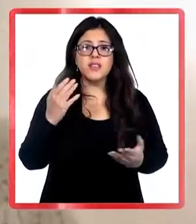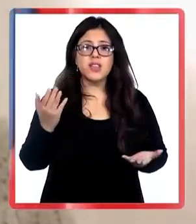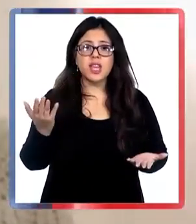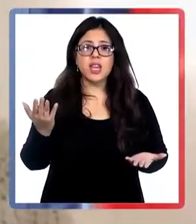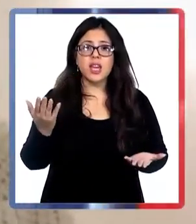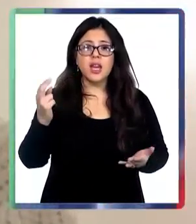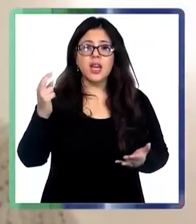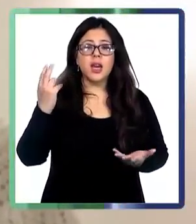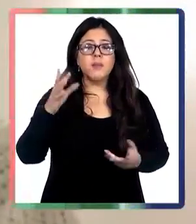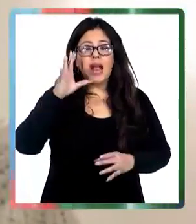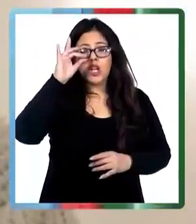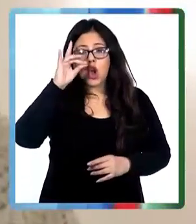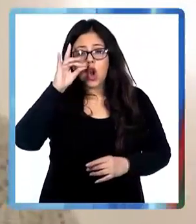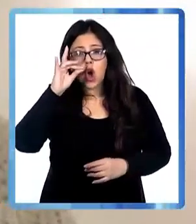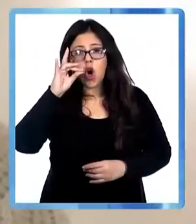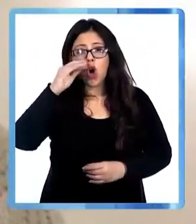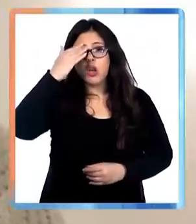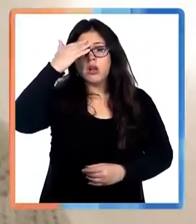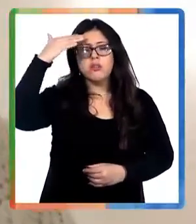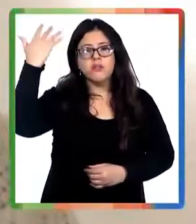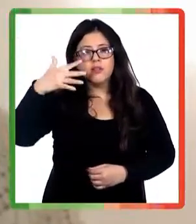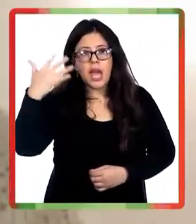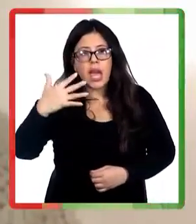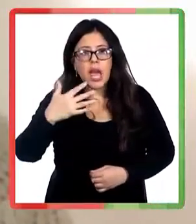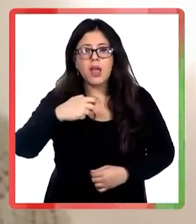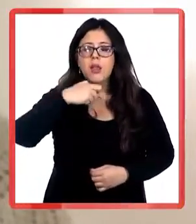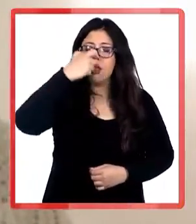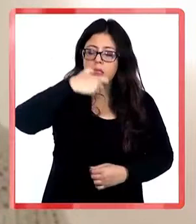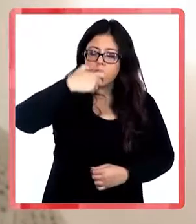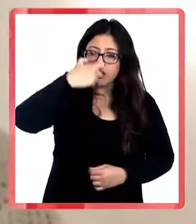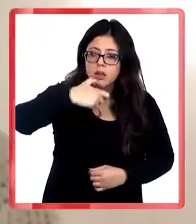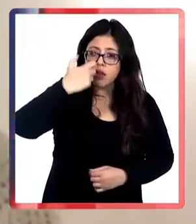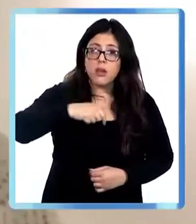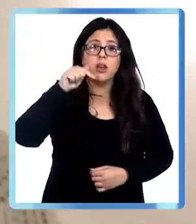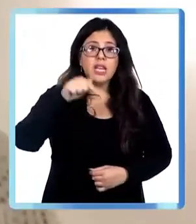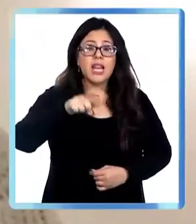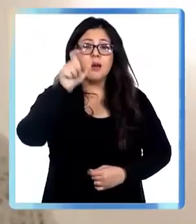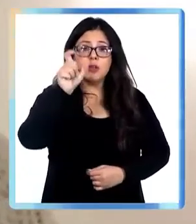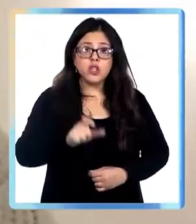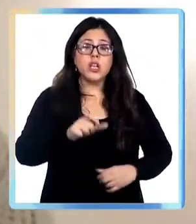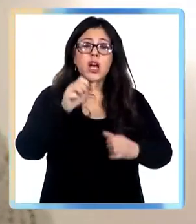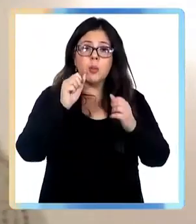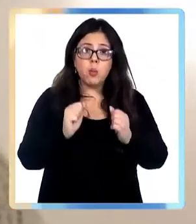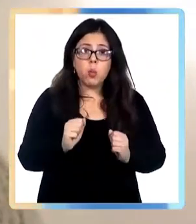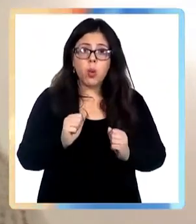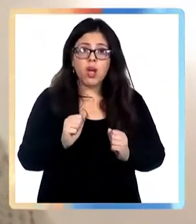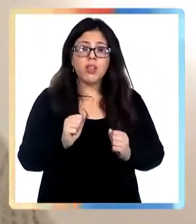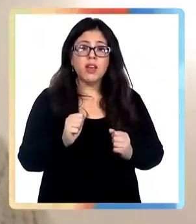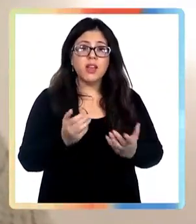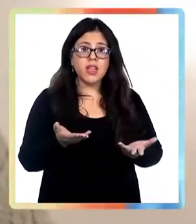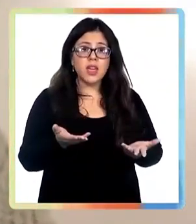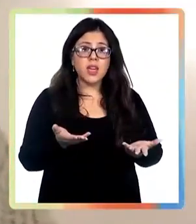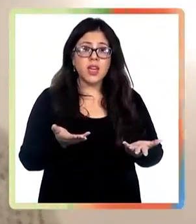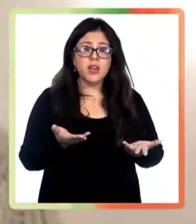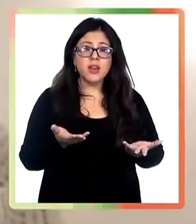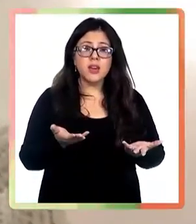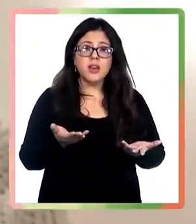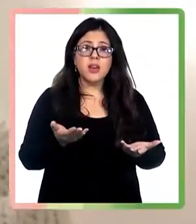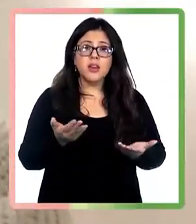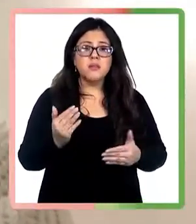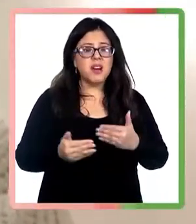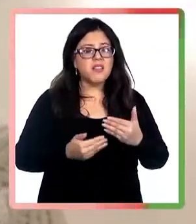tratamiento para el dolor, para la fiebre, para las secreciones, y de esa forma que el paciente pueda cursar de una forma